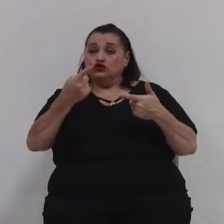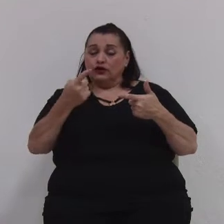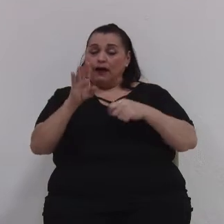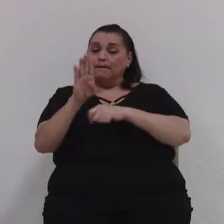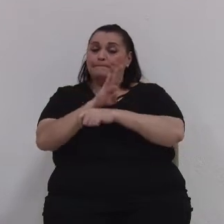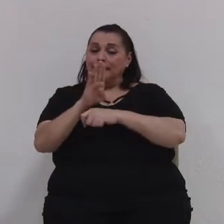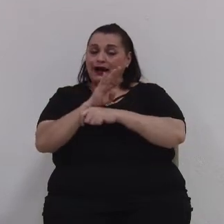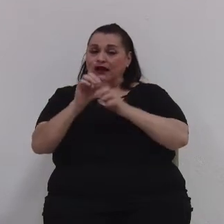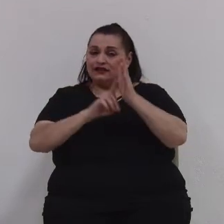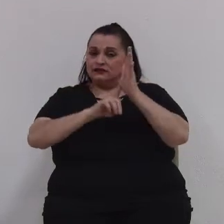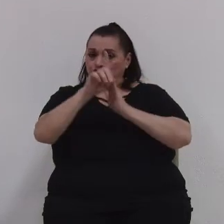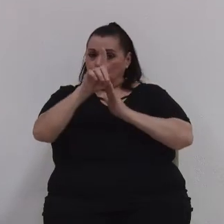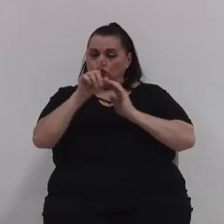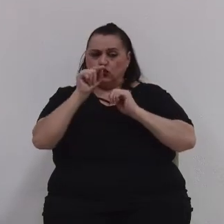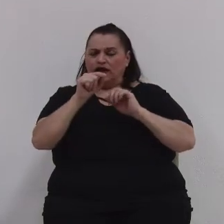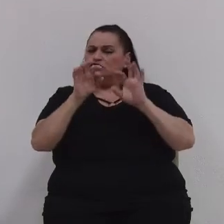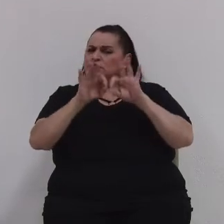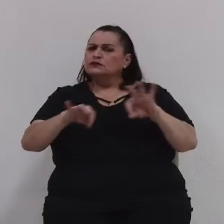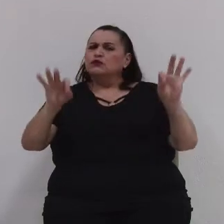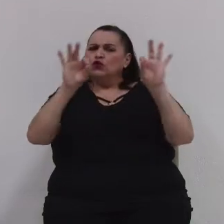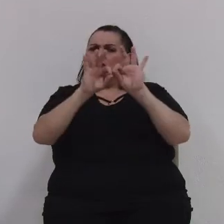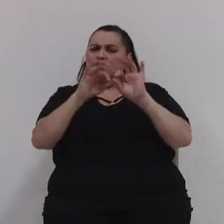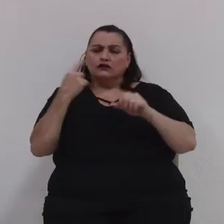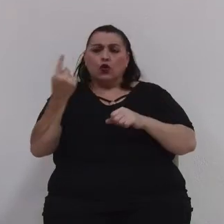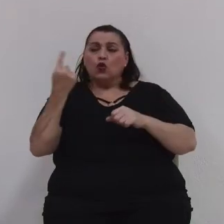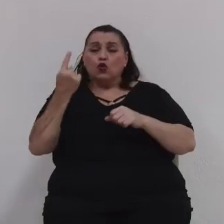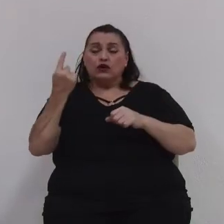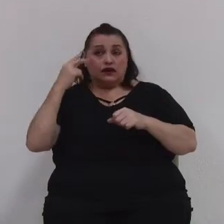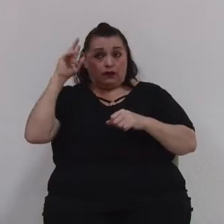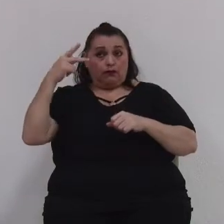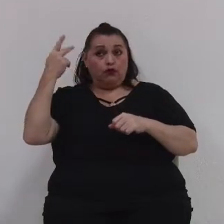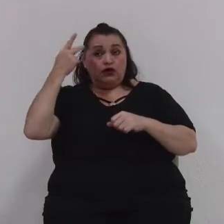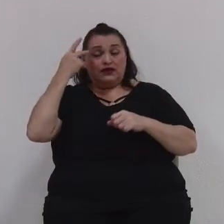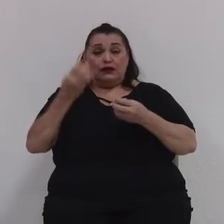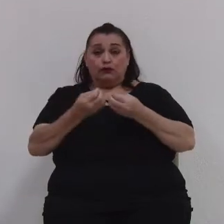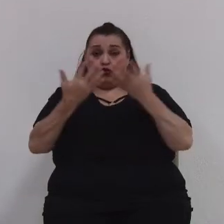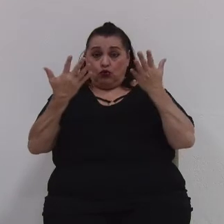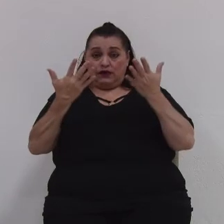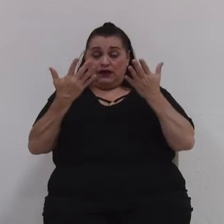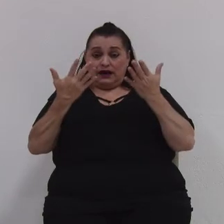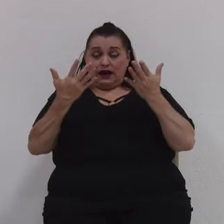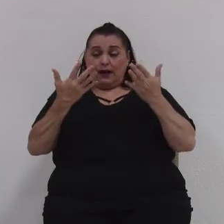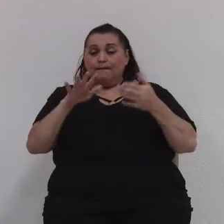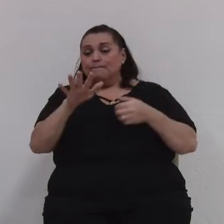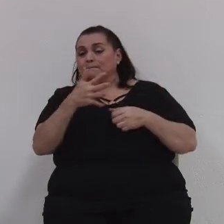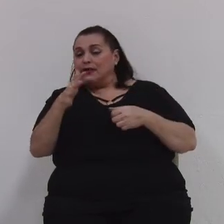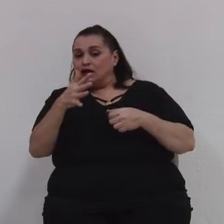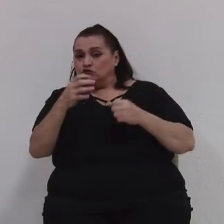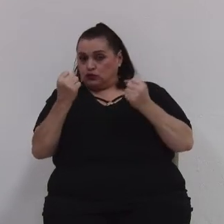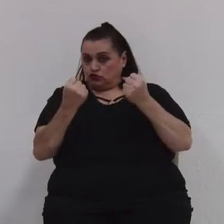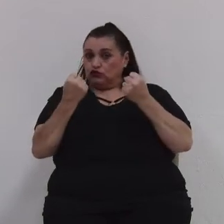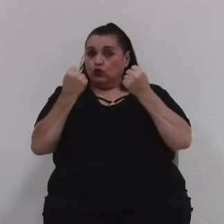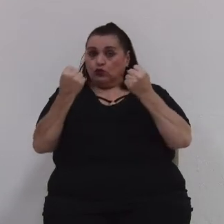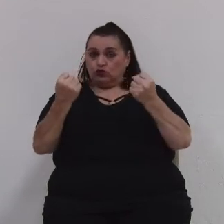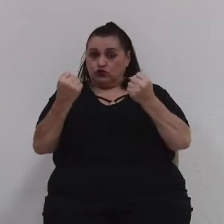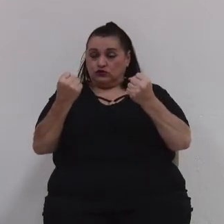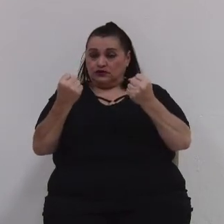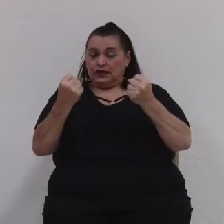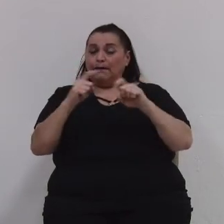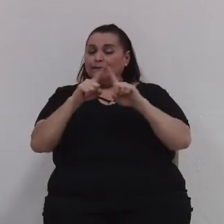desarrollo. Esto es importante porque es la única política pública que estamos teniendo digamos, más o menos robusta, no robusta, pero por lo